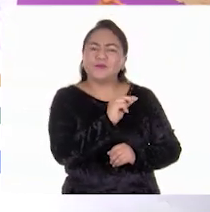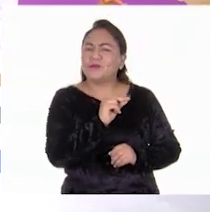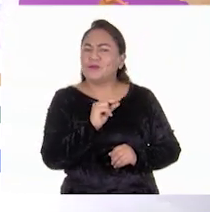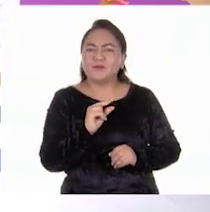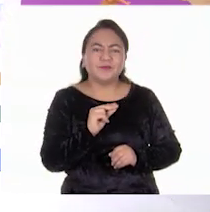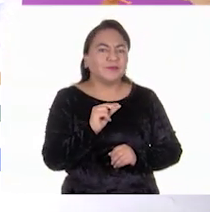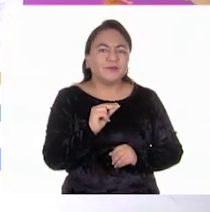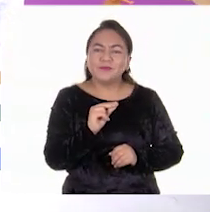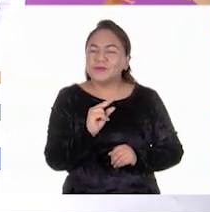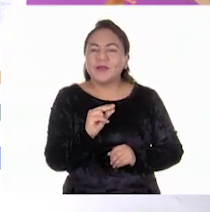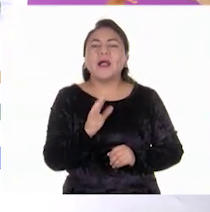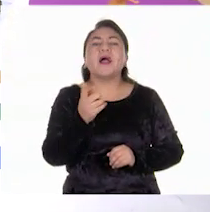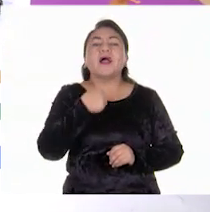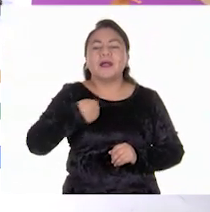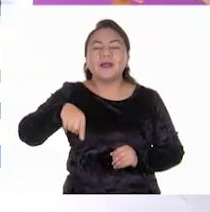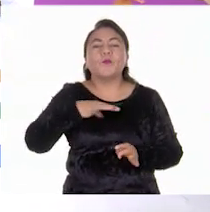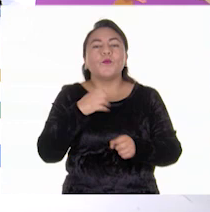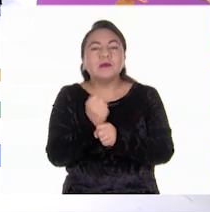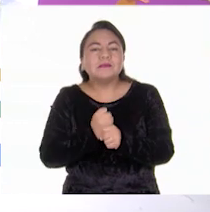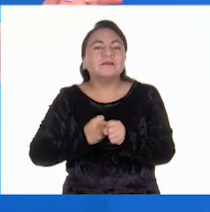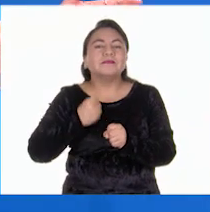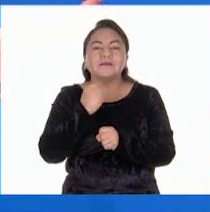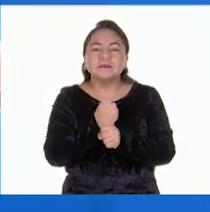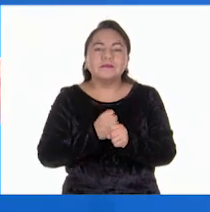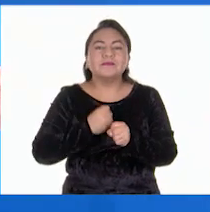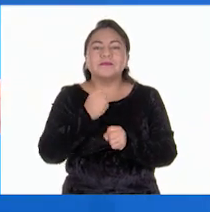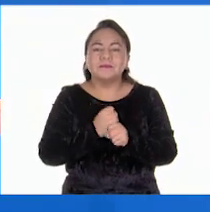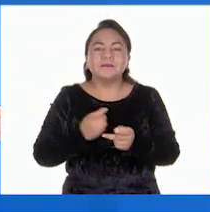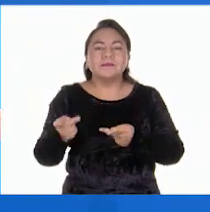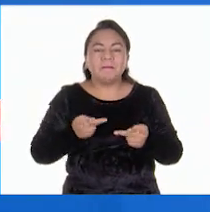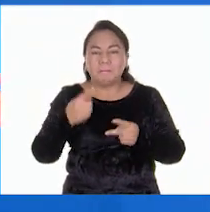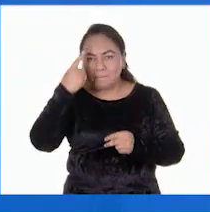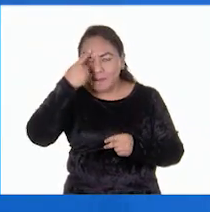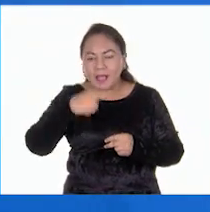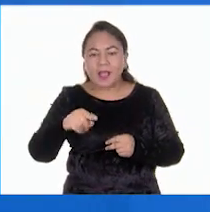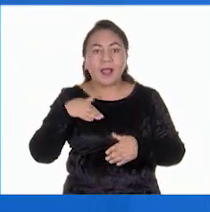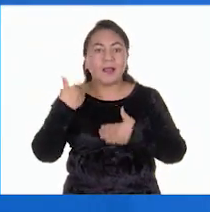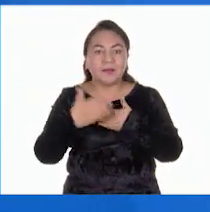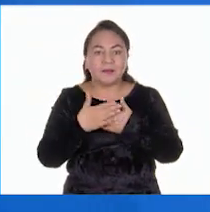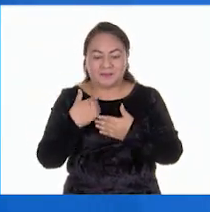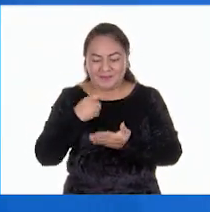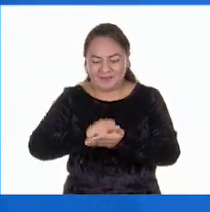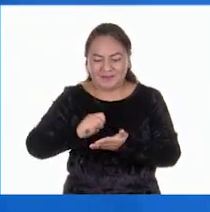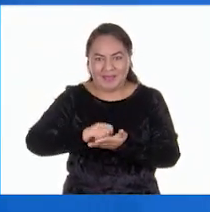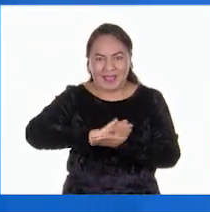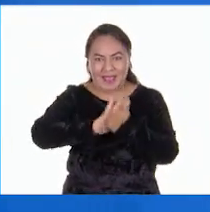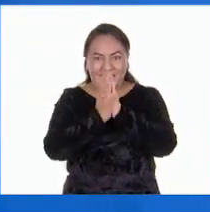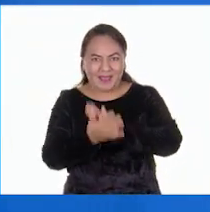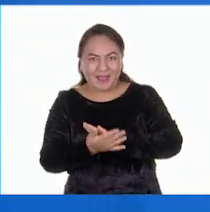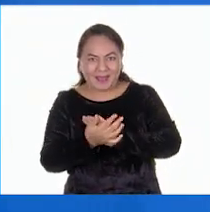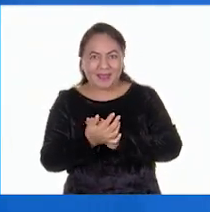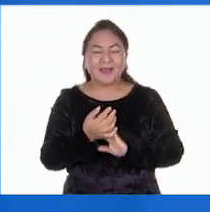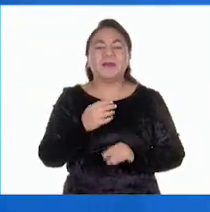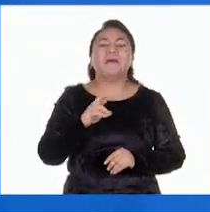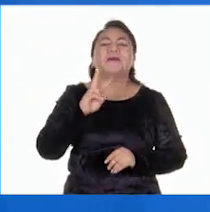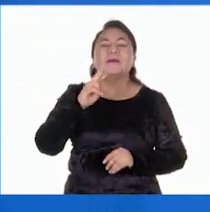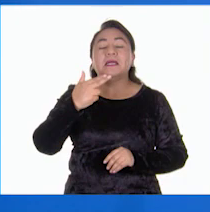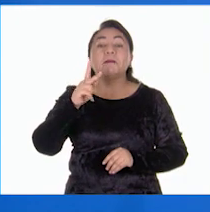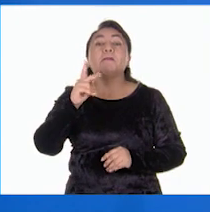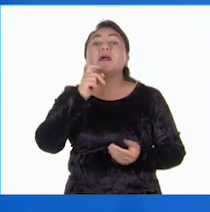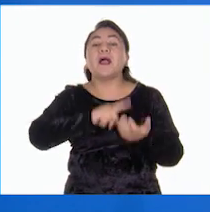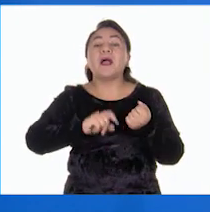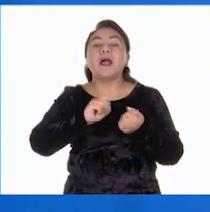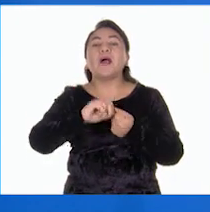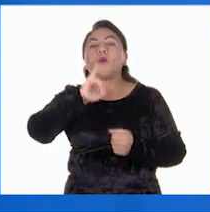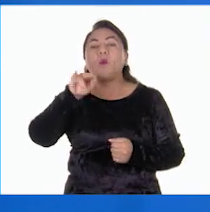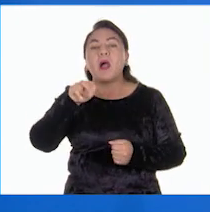nada. Estábamos ensayando para poder presentarte la adaptación que hice del cuento Baby HP, del escritor Juan José